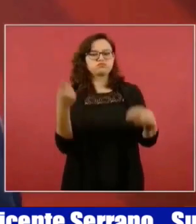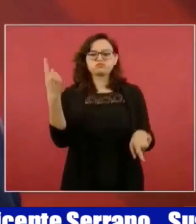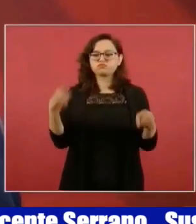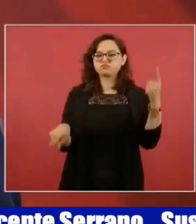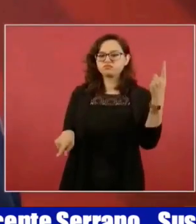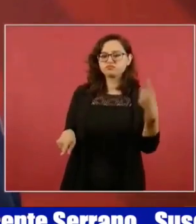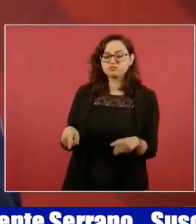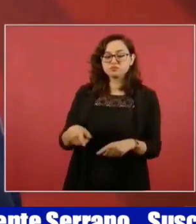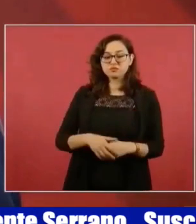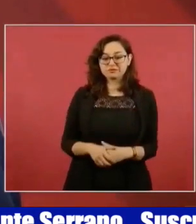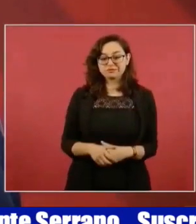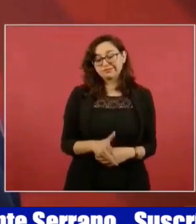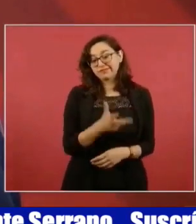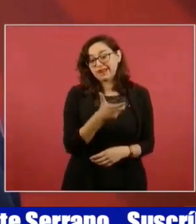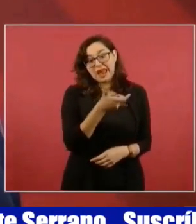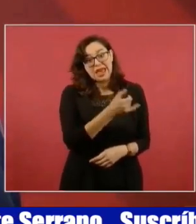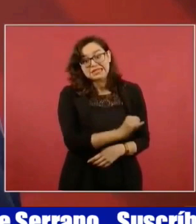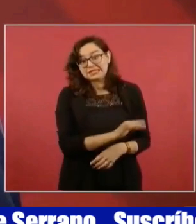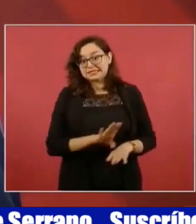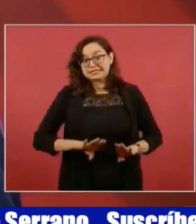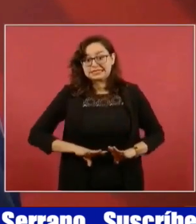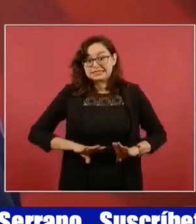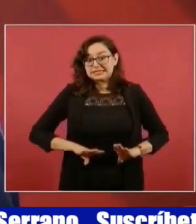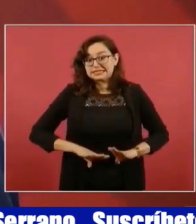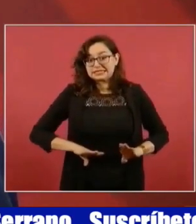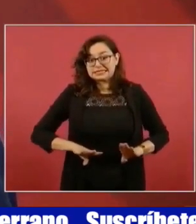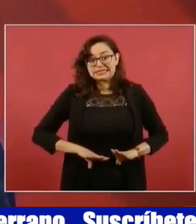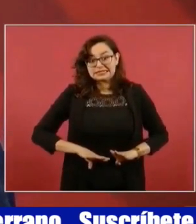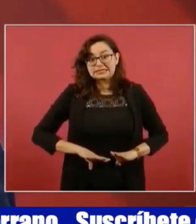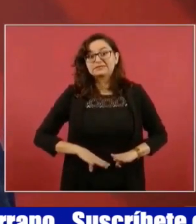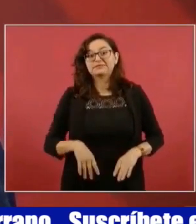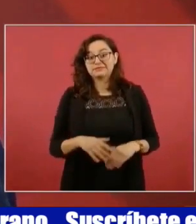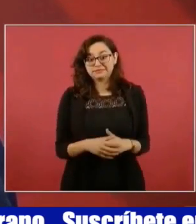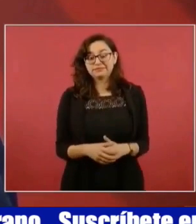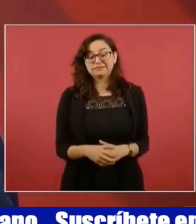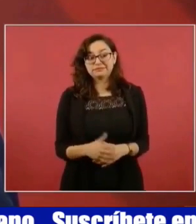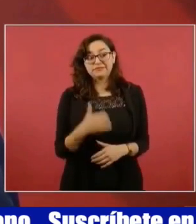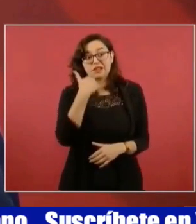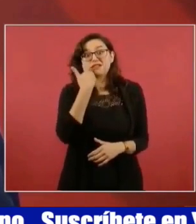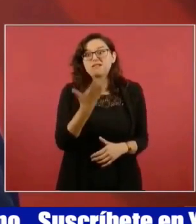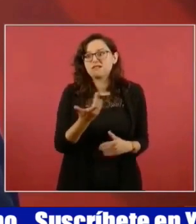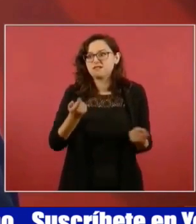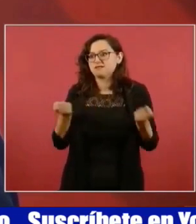a conservar el privilegio de mandar.